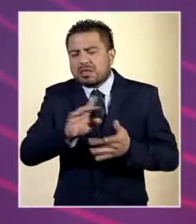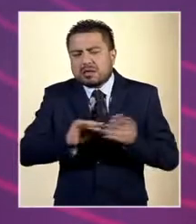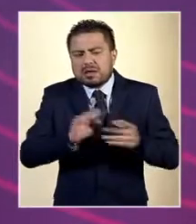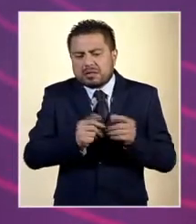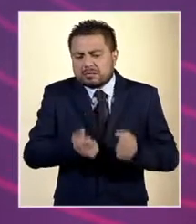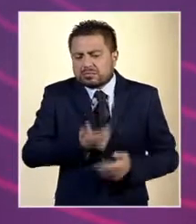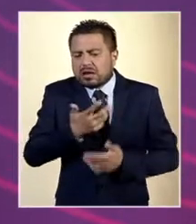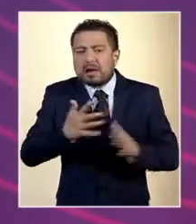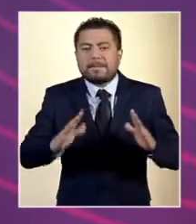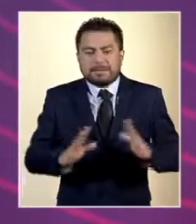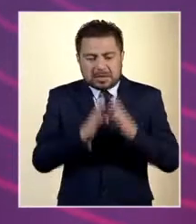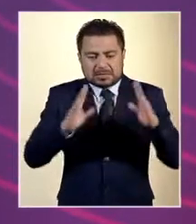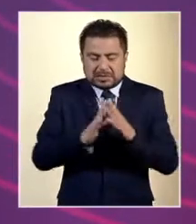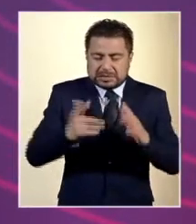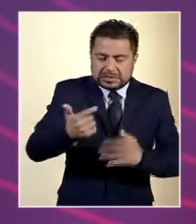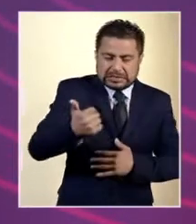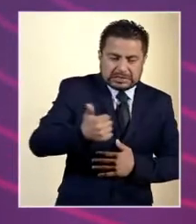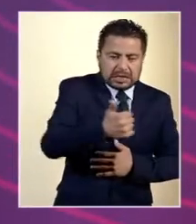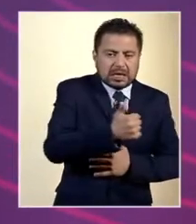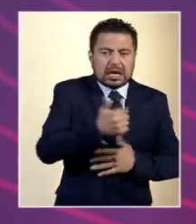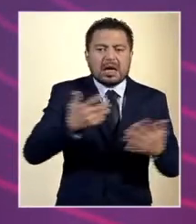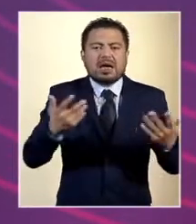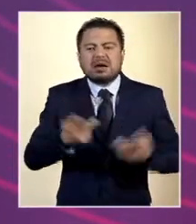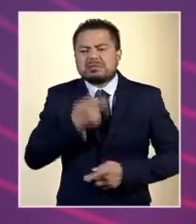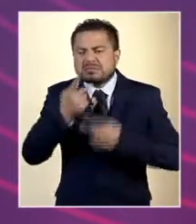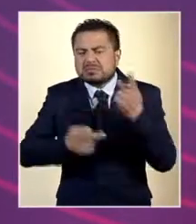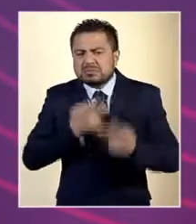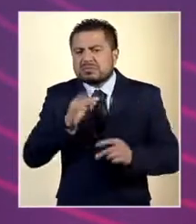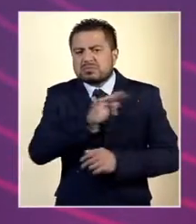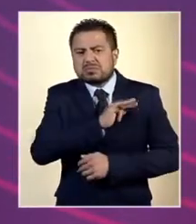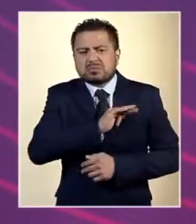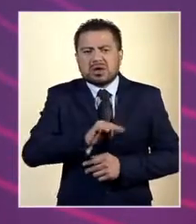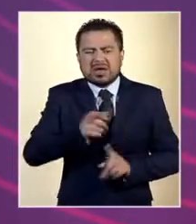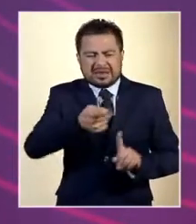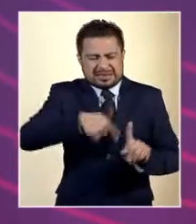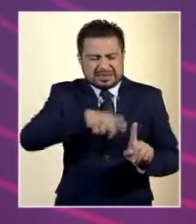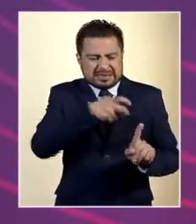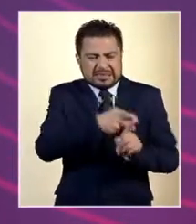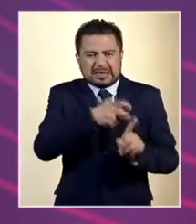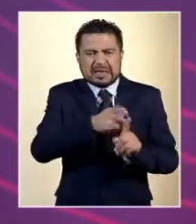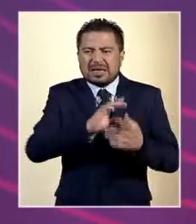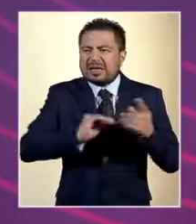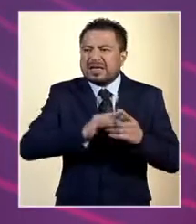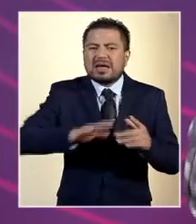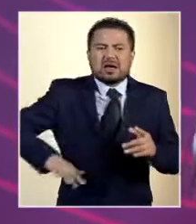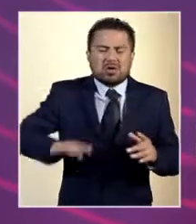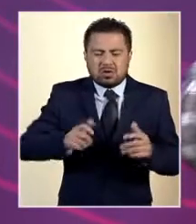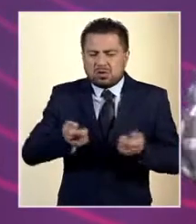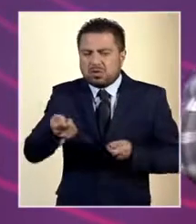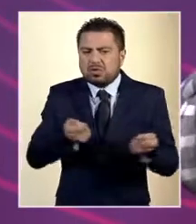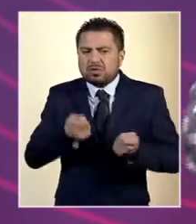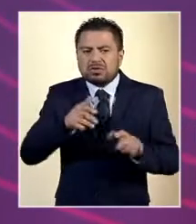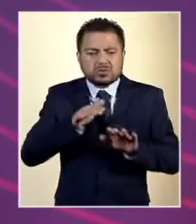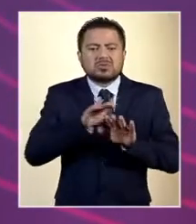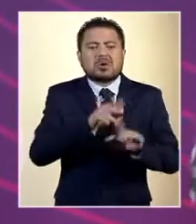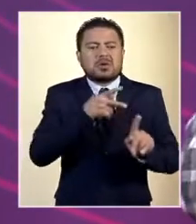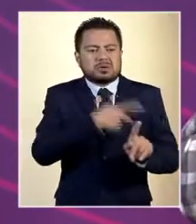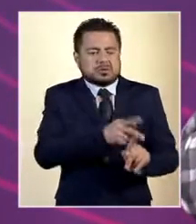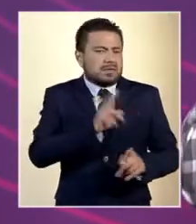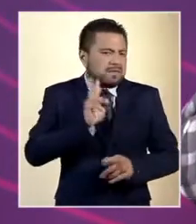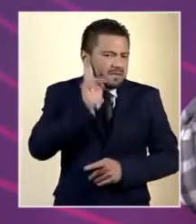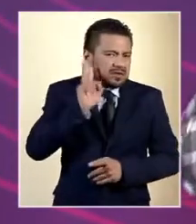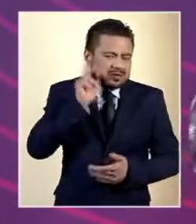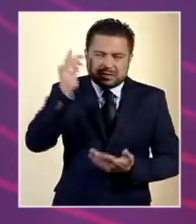habla de participación, que les habla de que puedan, esto que ya te platicaba, tener un control sobre su